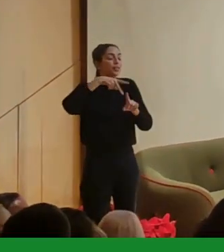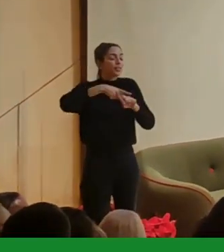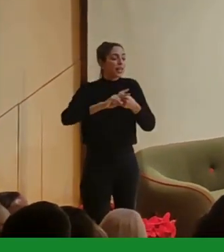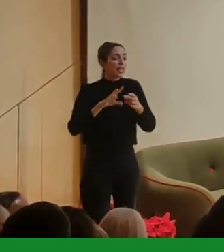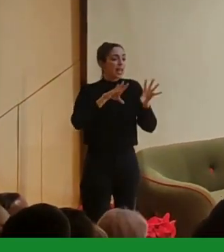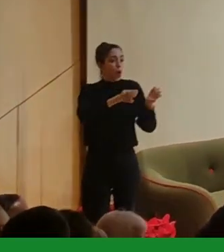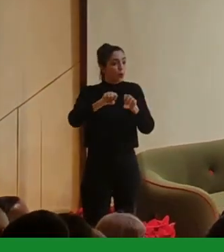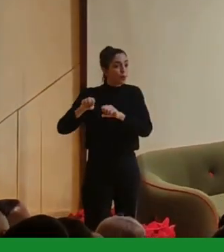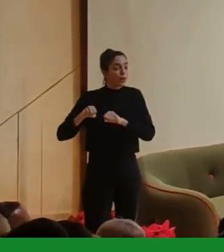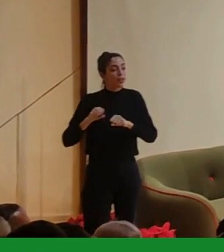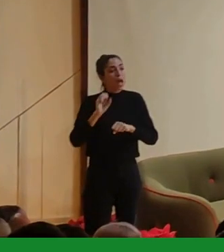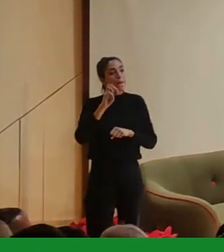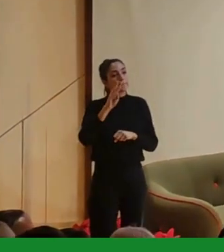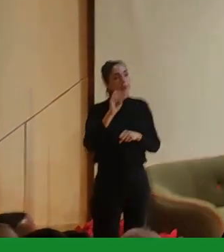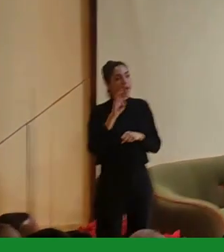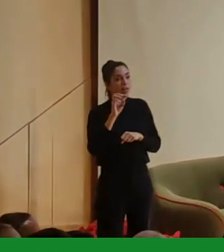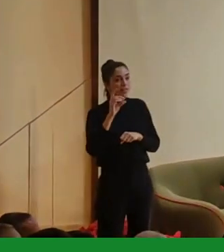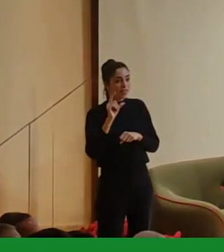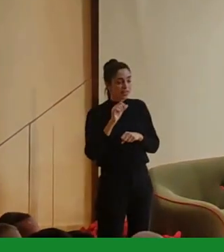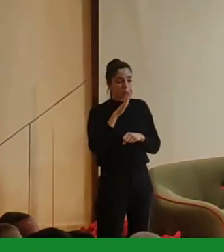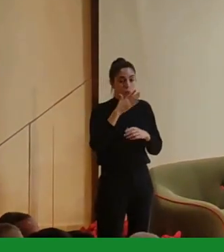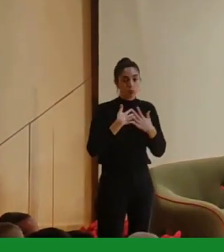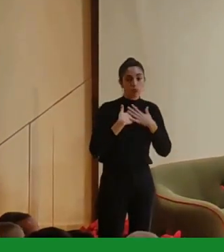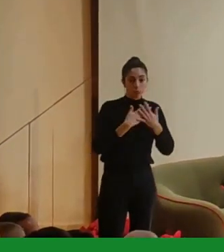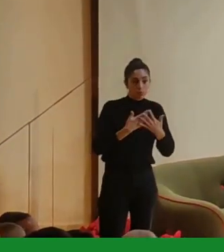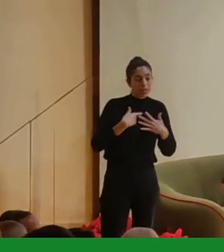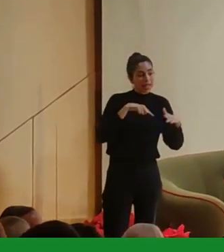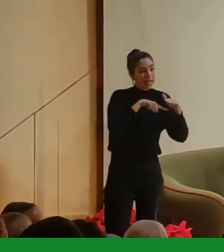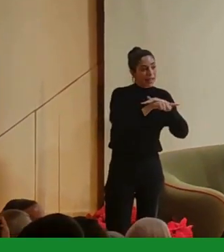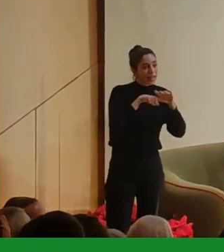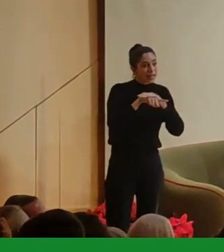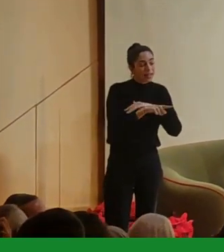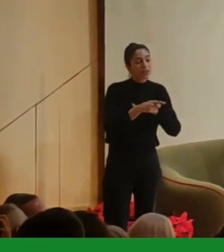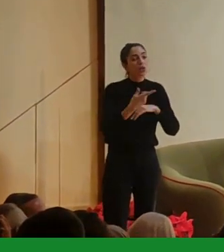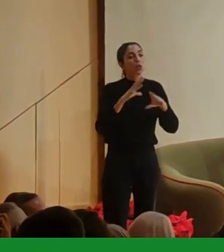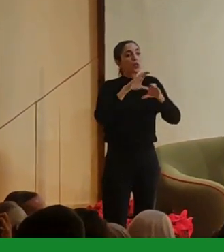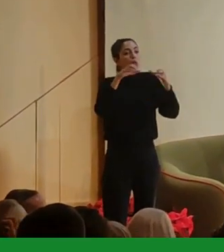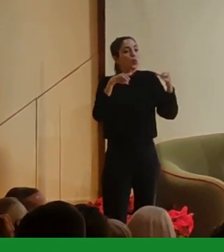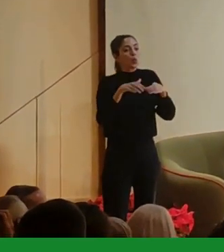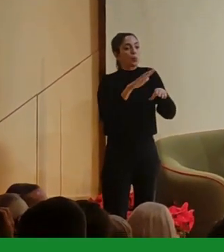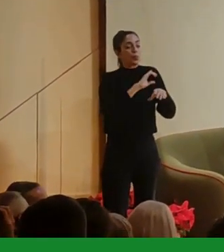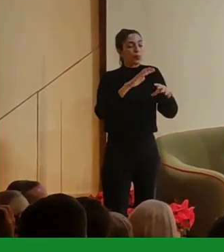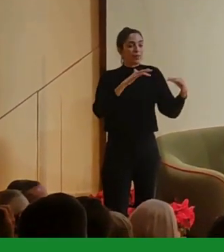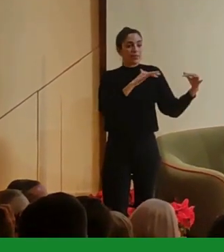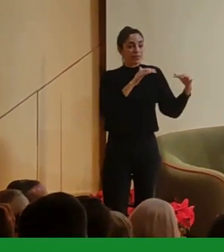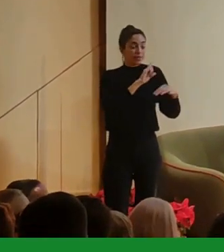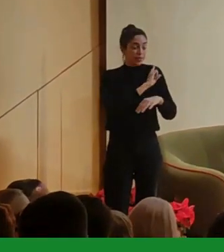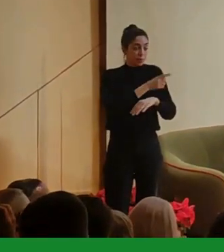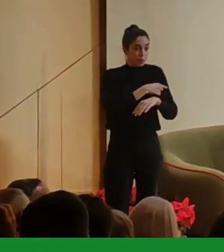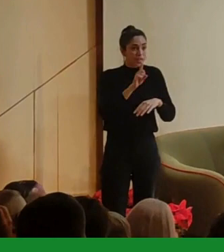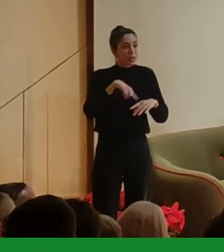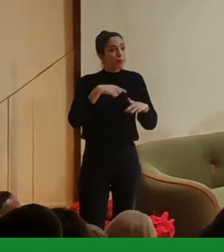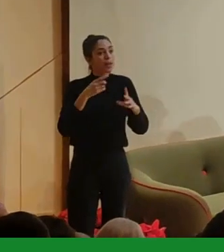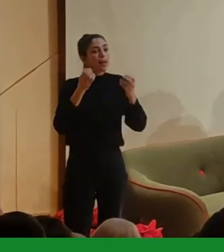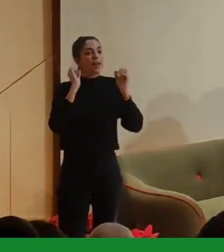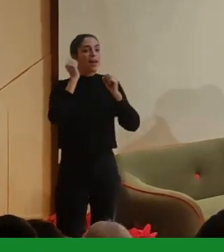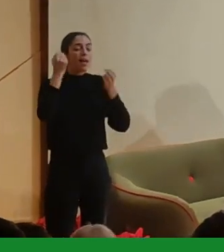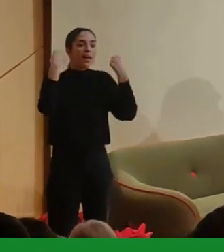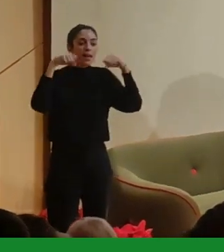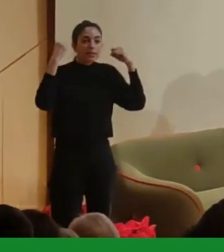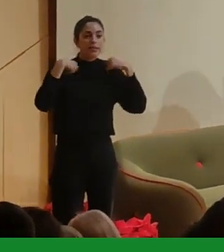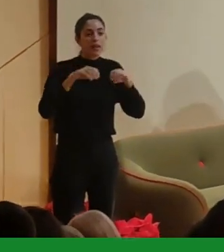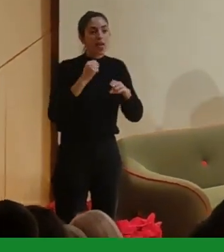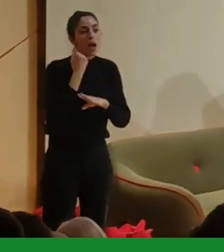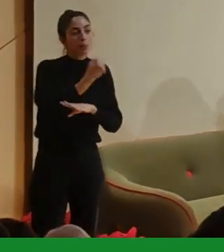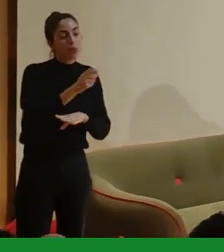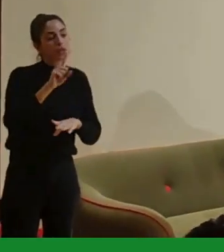Además de ser un gran voluntario, su labor va desde la gerencia en clubes deportivos a entrenador de apoyo. También ha estado colaborando en